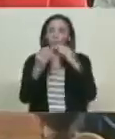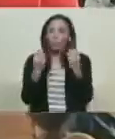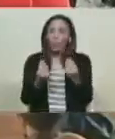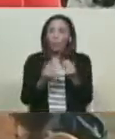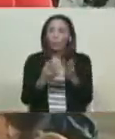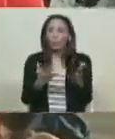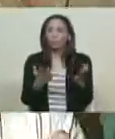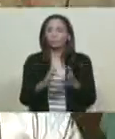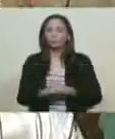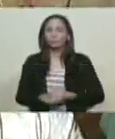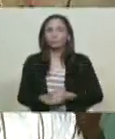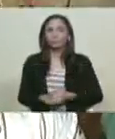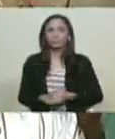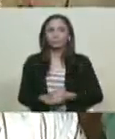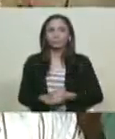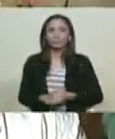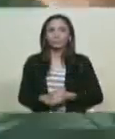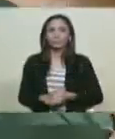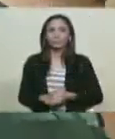toque.